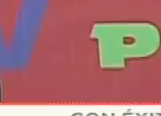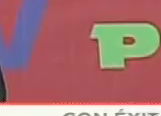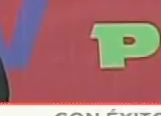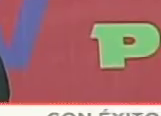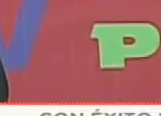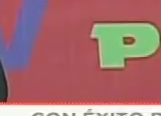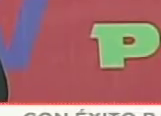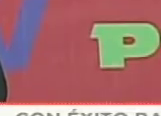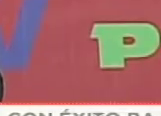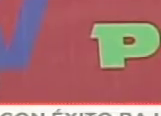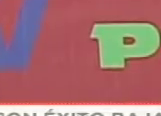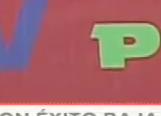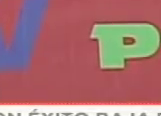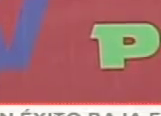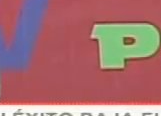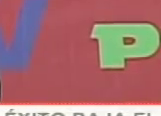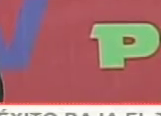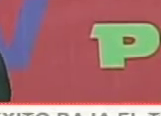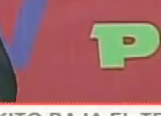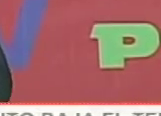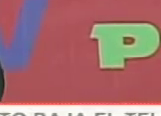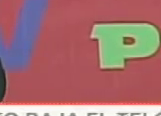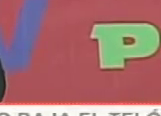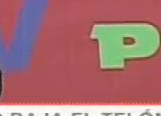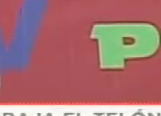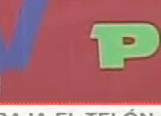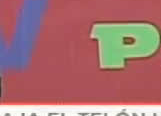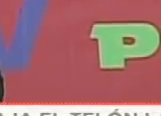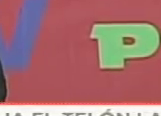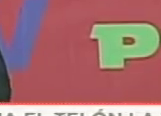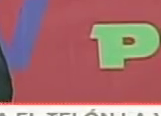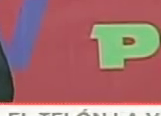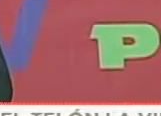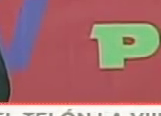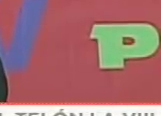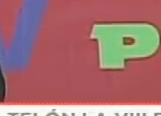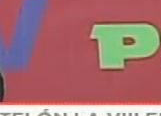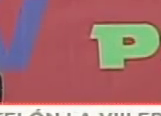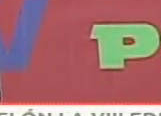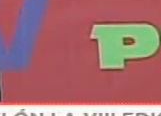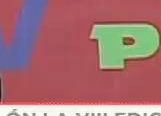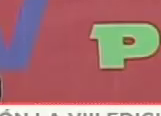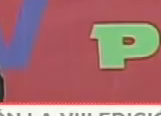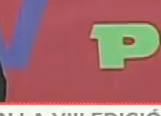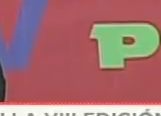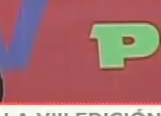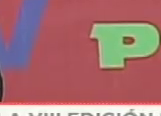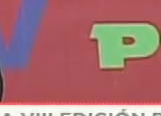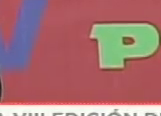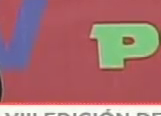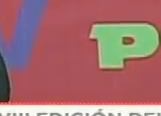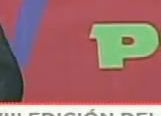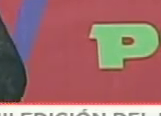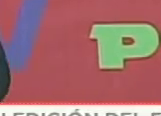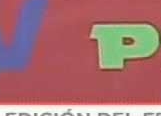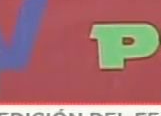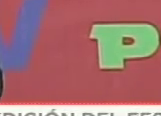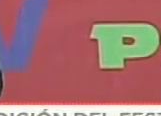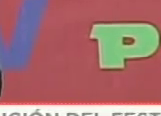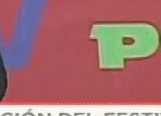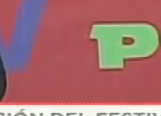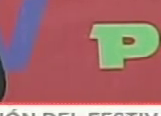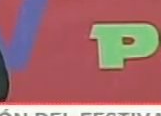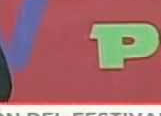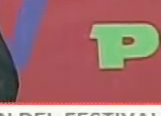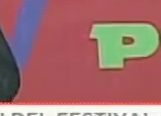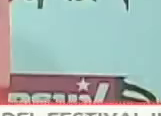Caracas porque el día de hoy se lleva a cabo la rueda de prensa del Partido Socialista Unido de Venezuela. De inmediato vamos a escuchar palabras de Héctor Rodríguez, miembro